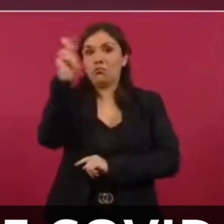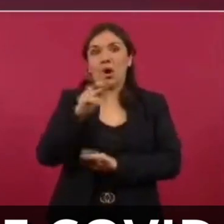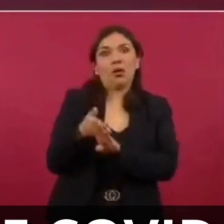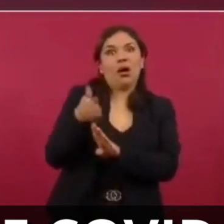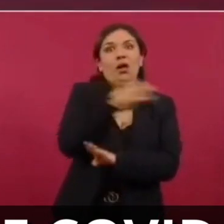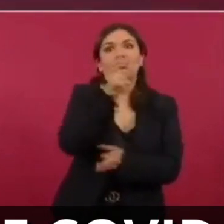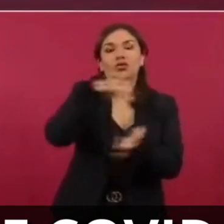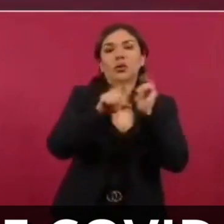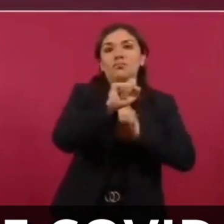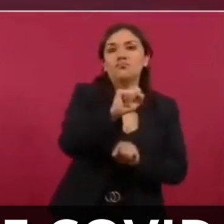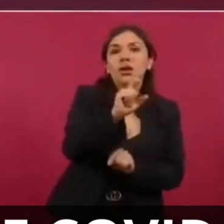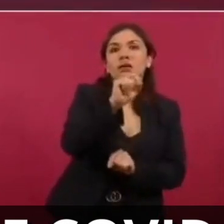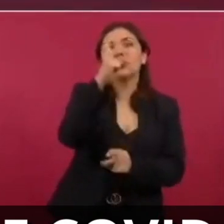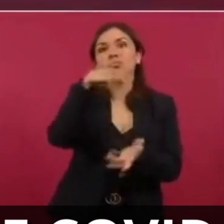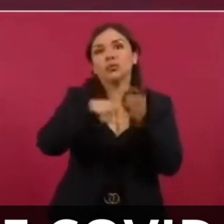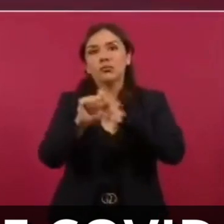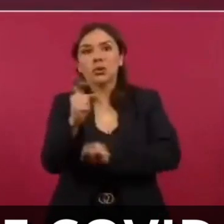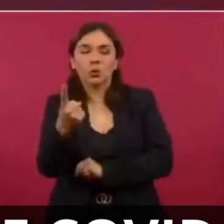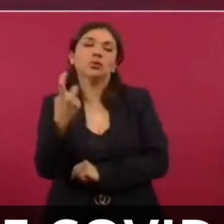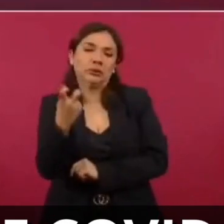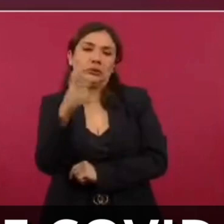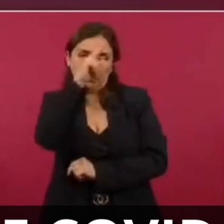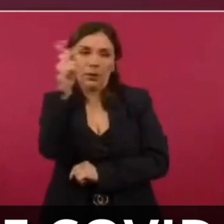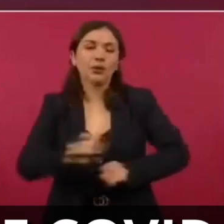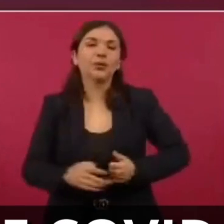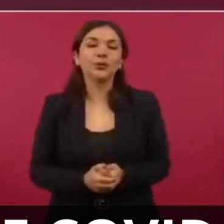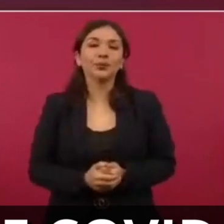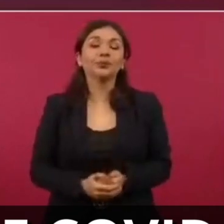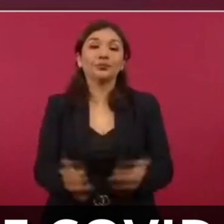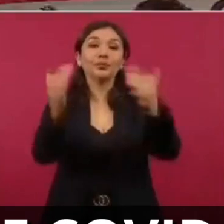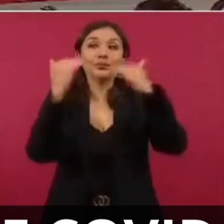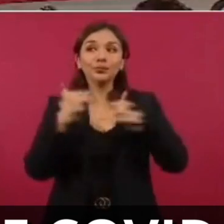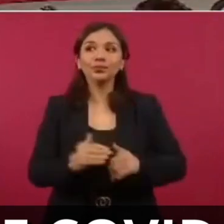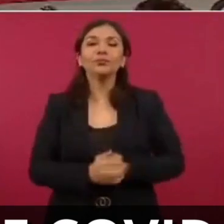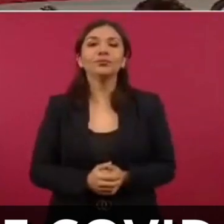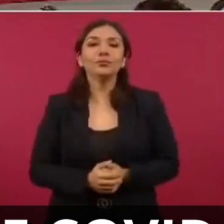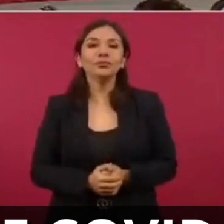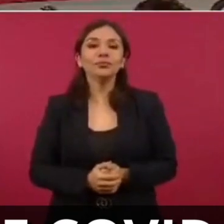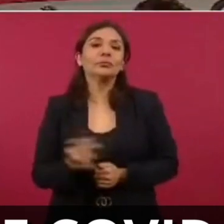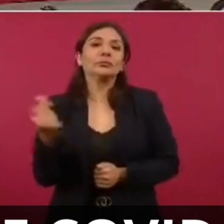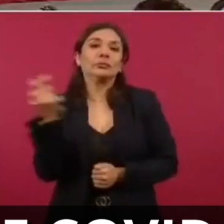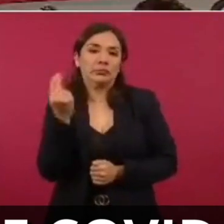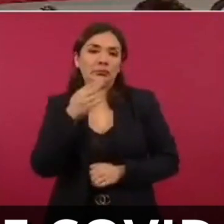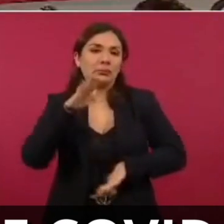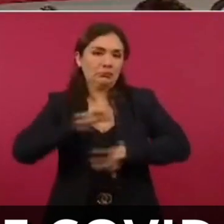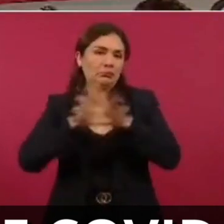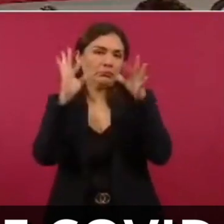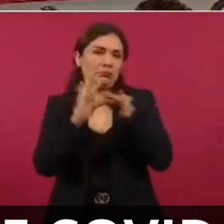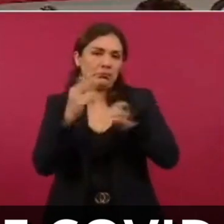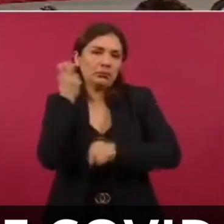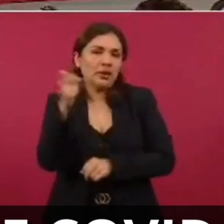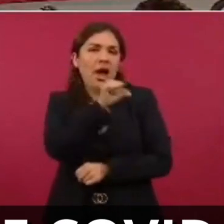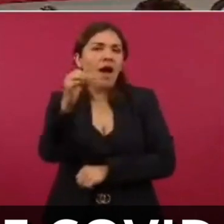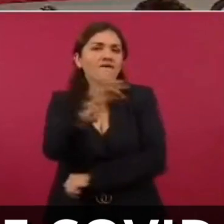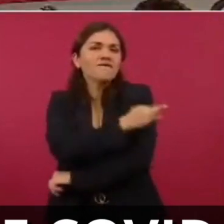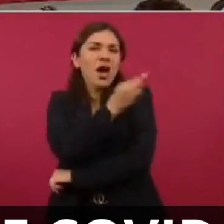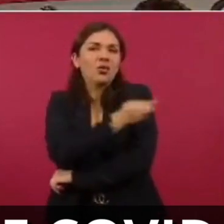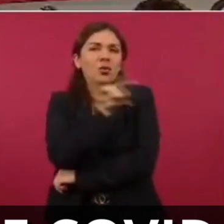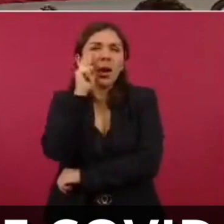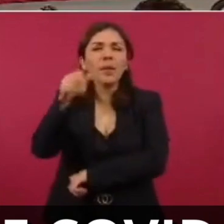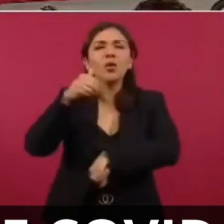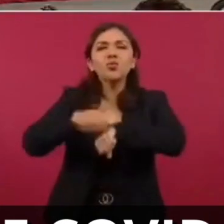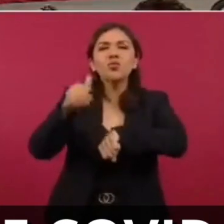precedentes. La siguiente es un recordatorio de la cobertura de vacunación, no entraré en detalles de esta, pero se ven ahí los números en el